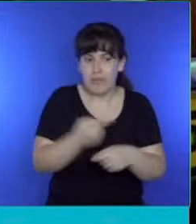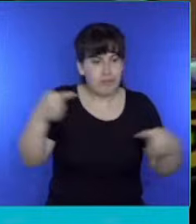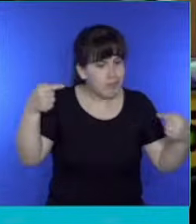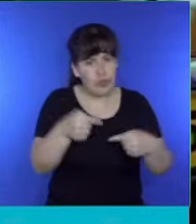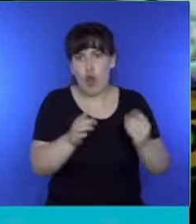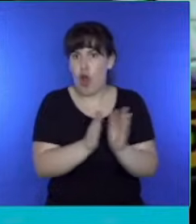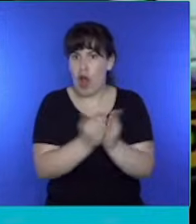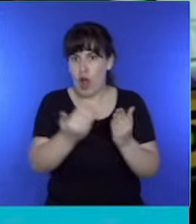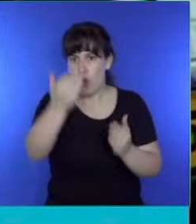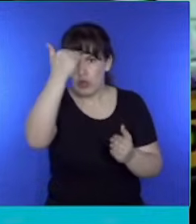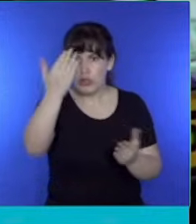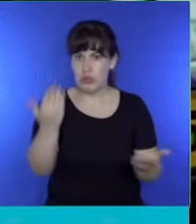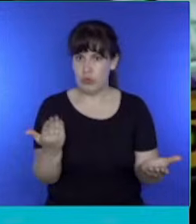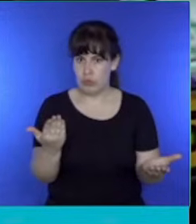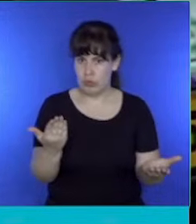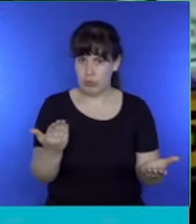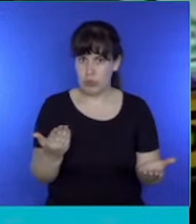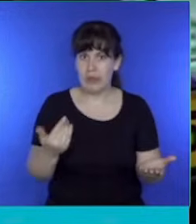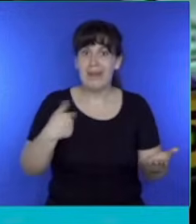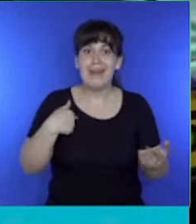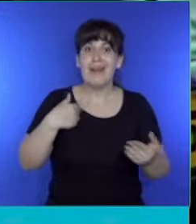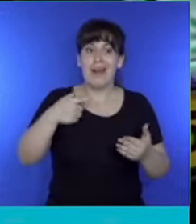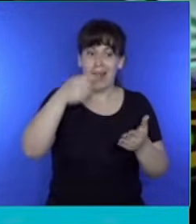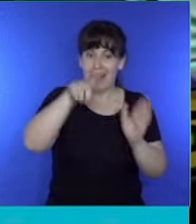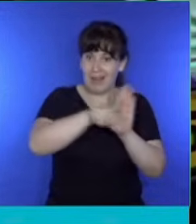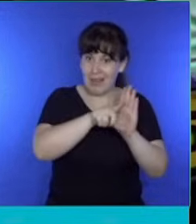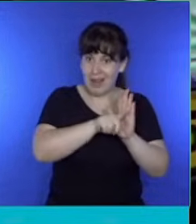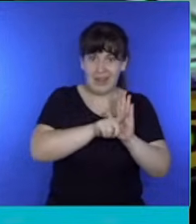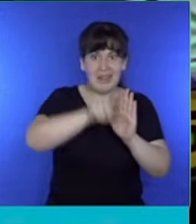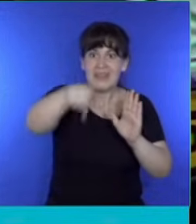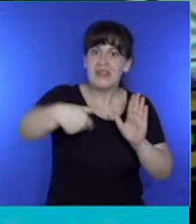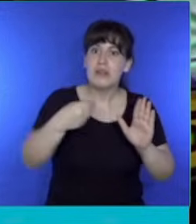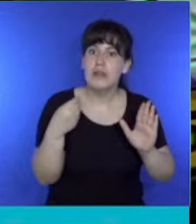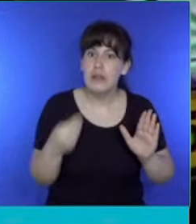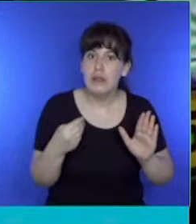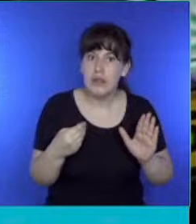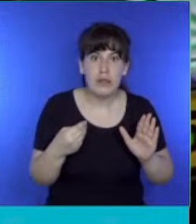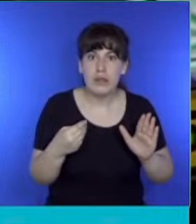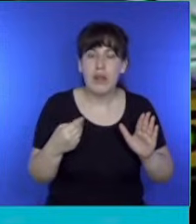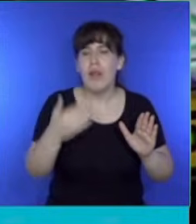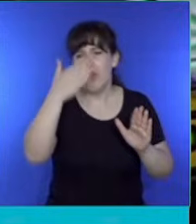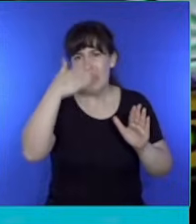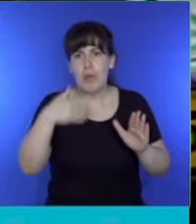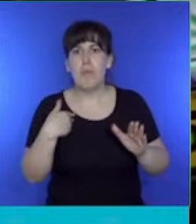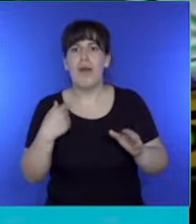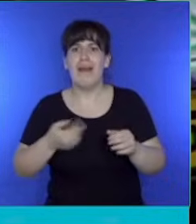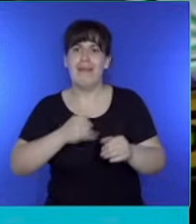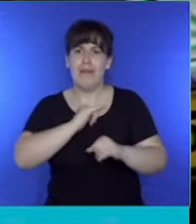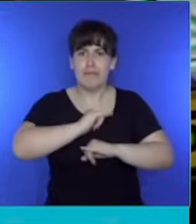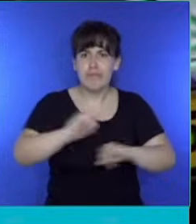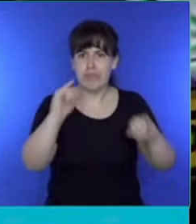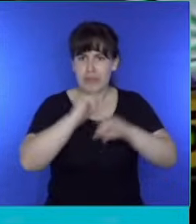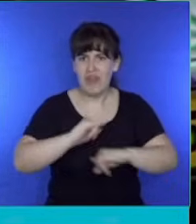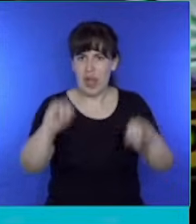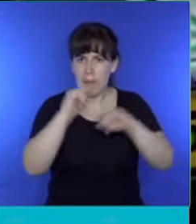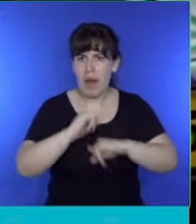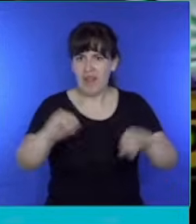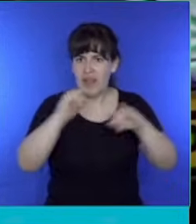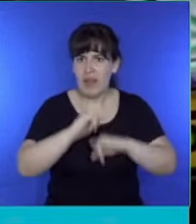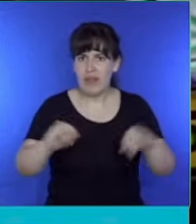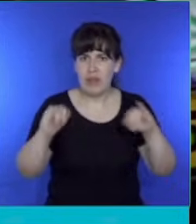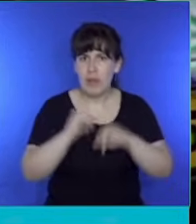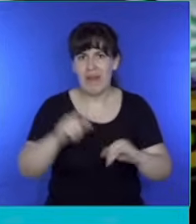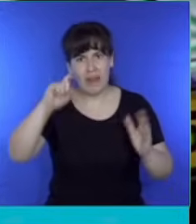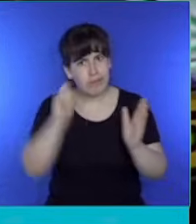inconstitucional y que lo único que iba a generar esta ley es que llovieran demandas de